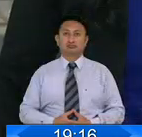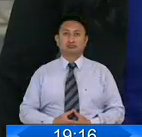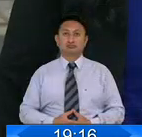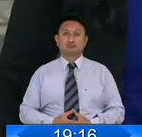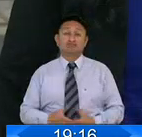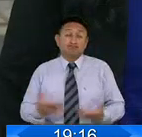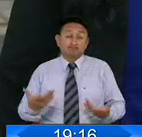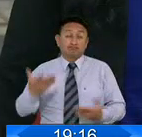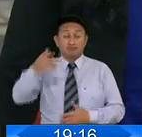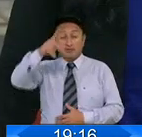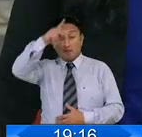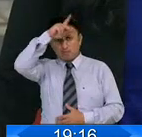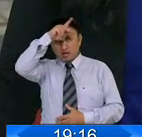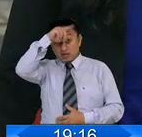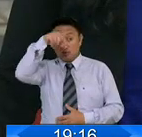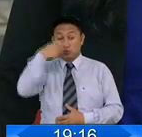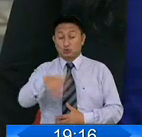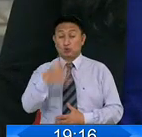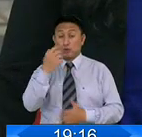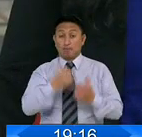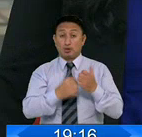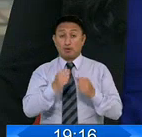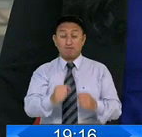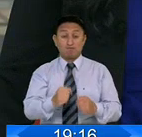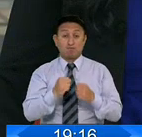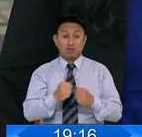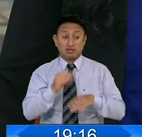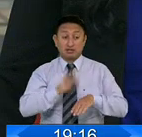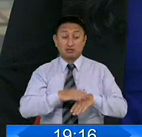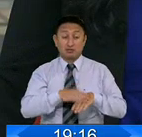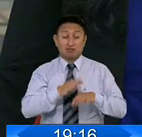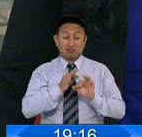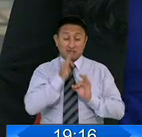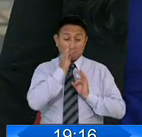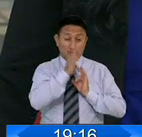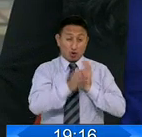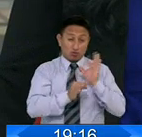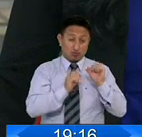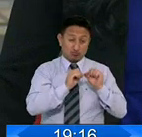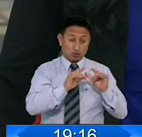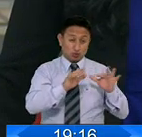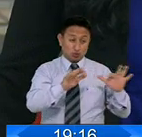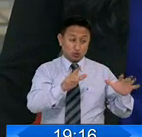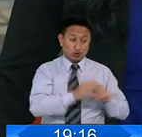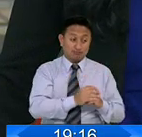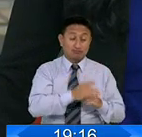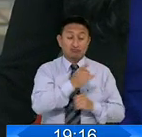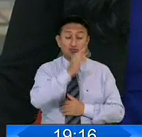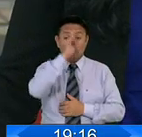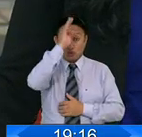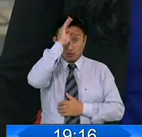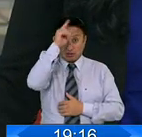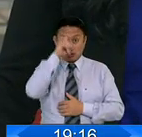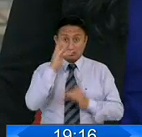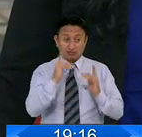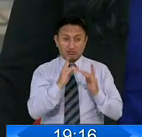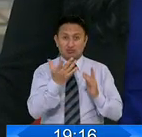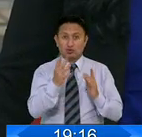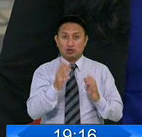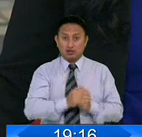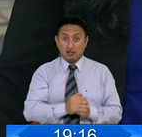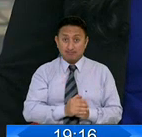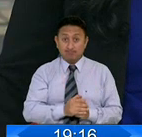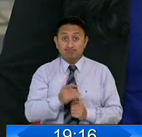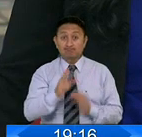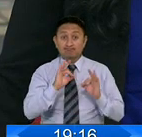Perú vive una crítica situación ante el avance de la pandemia. Ya no hay camas en las unidades de cuidados intensivos y los